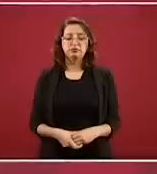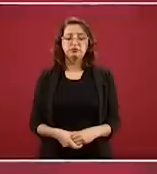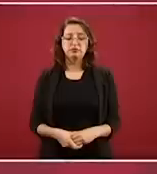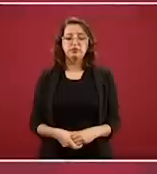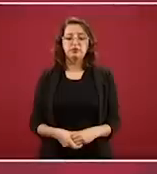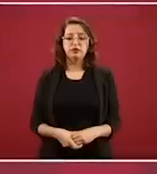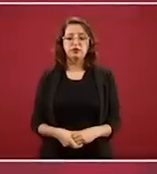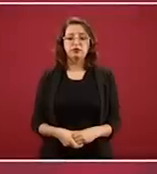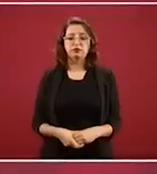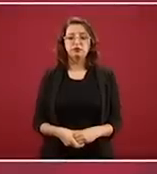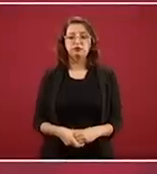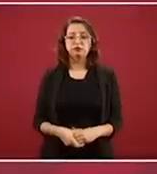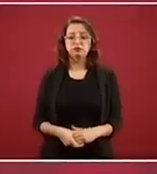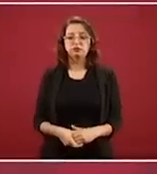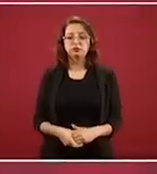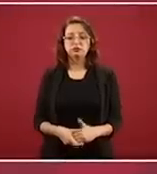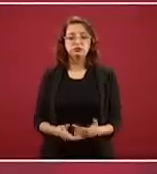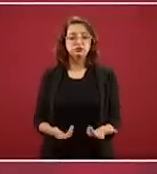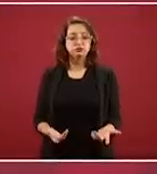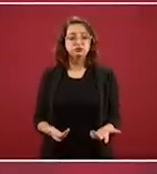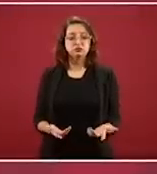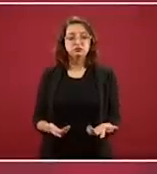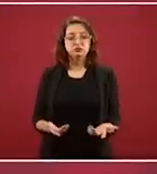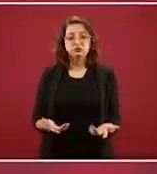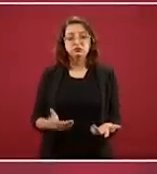todo lo demás pasa a segundo plano.